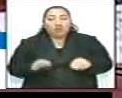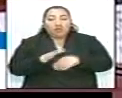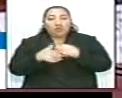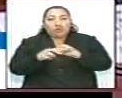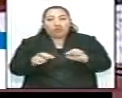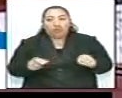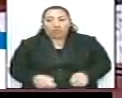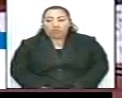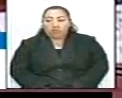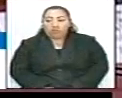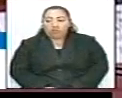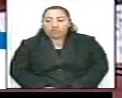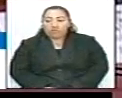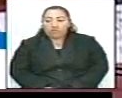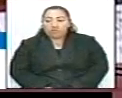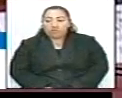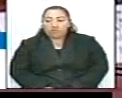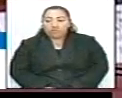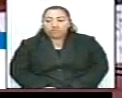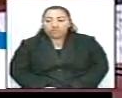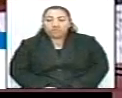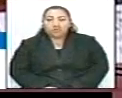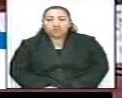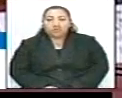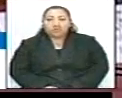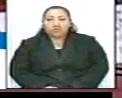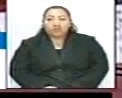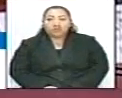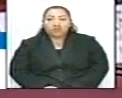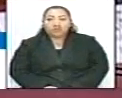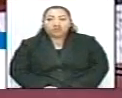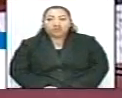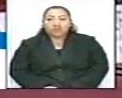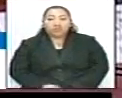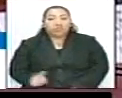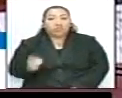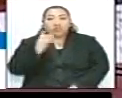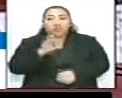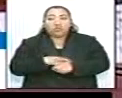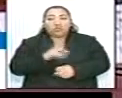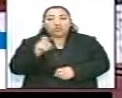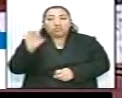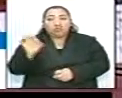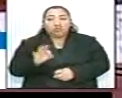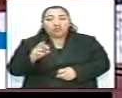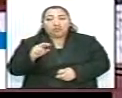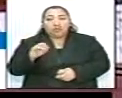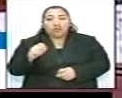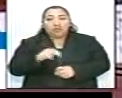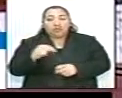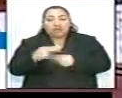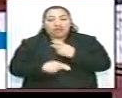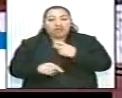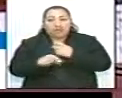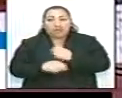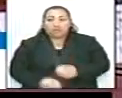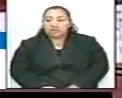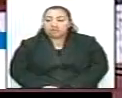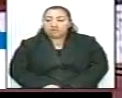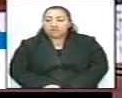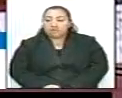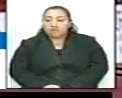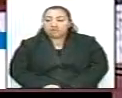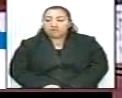población. No estamos cumpliendo con la meta del 100% de agua y alcantarillado a nivel del país.